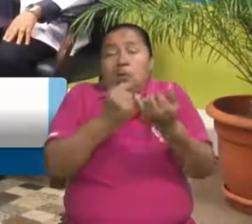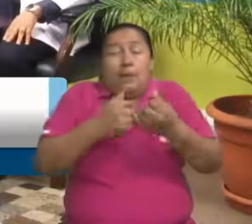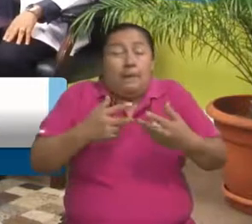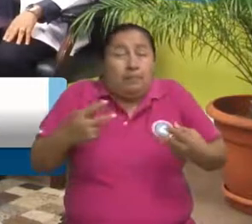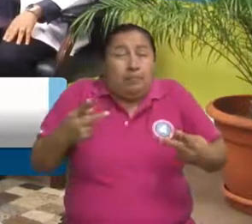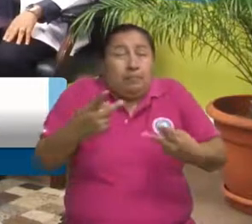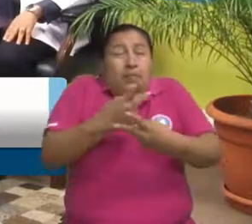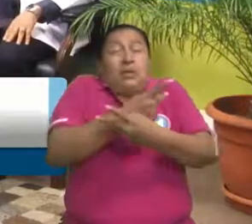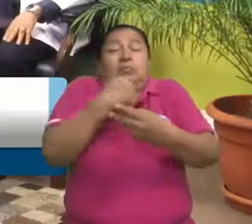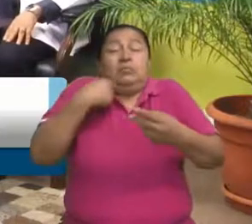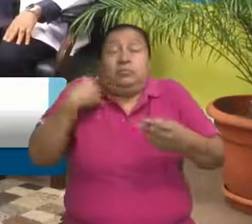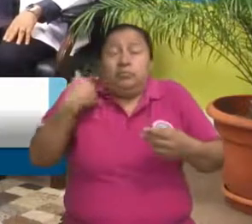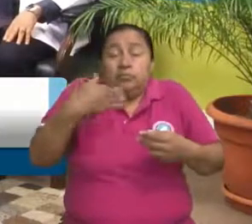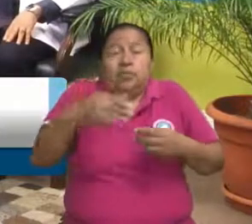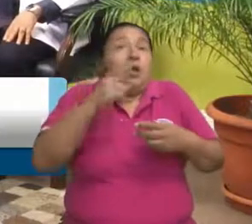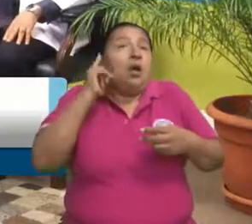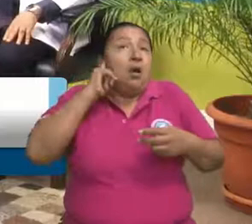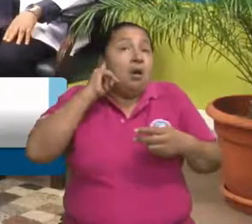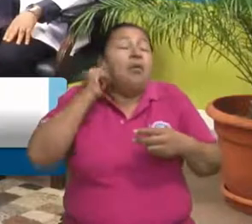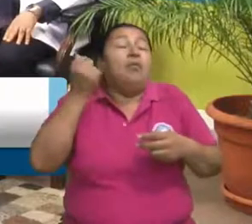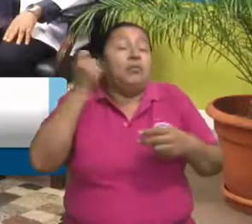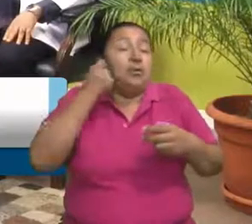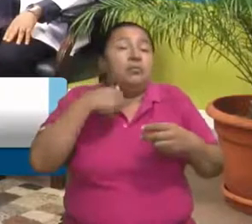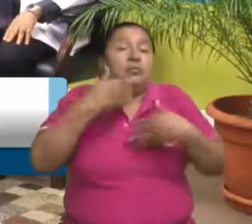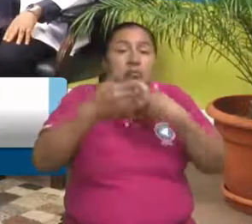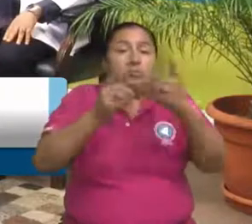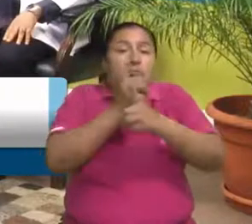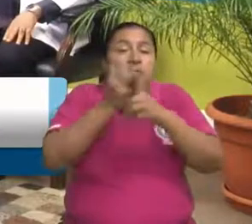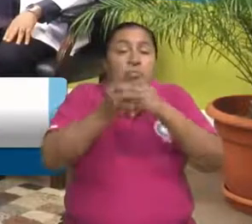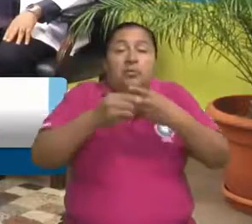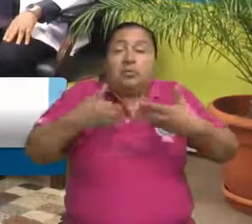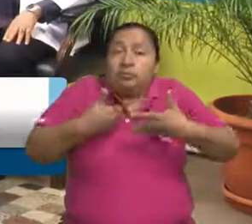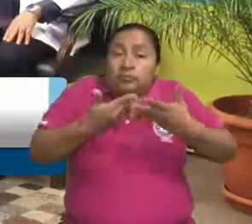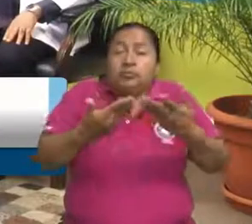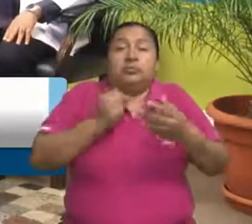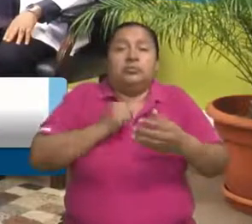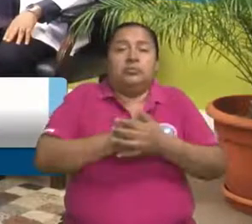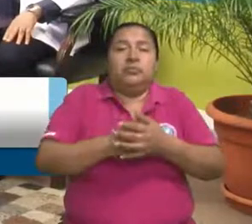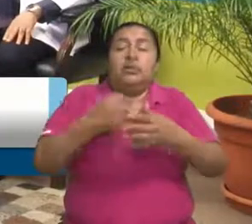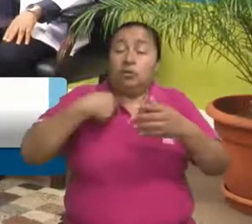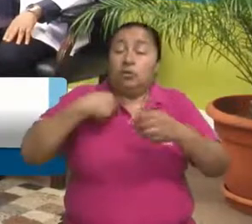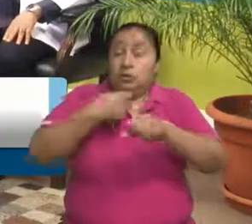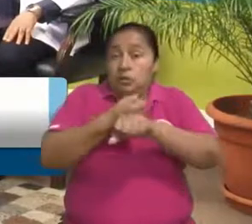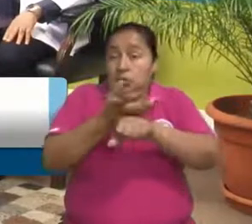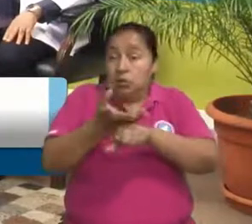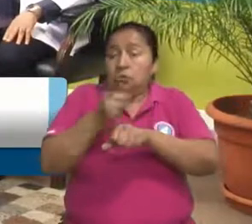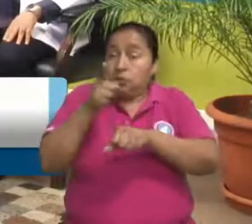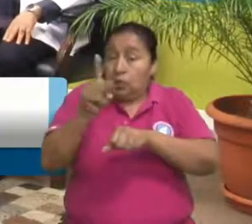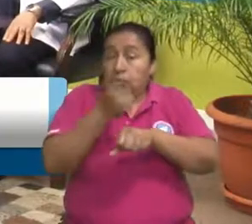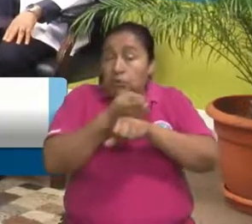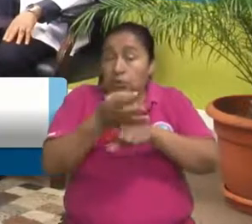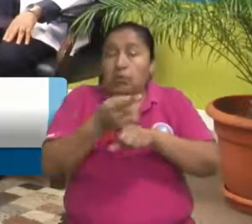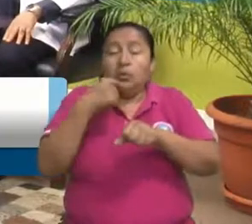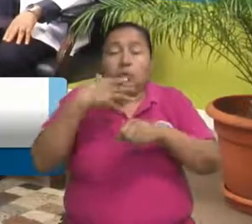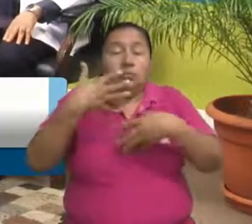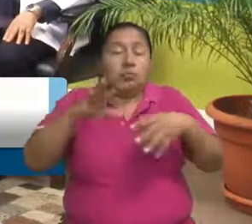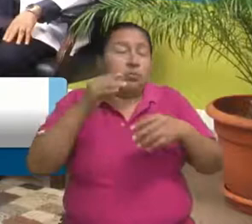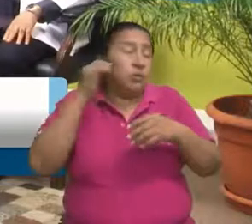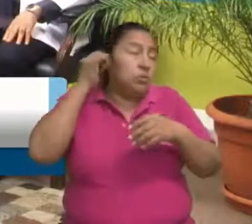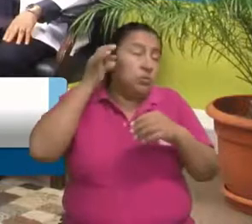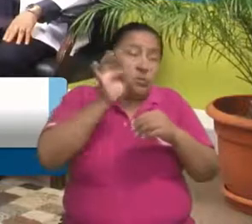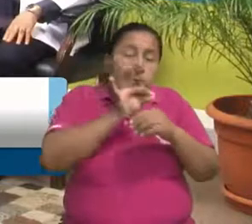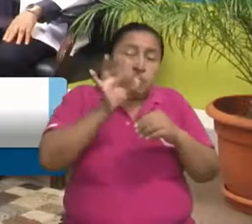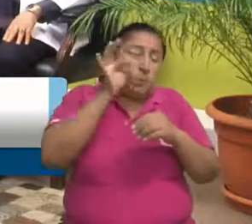a maltratar el oído. Entonces, hay que tratarlo con delicadeza. Entonces, lo recomendado es, cuando se introduzca un animalito, un